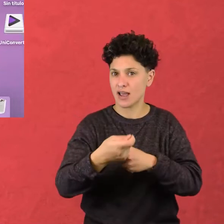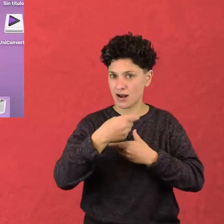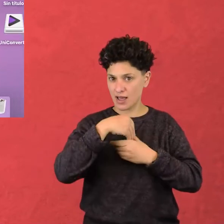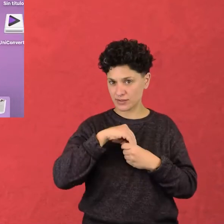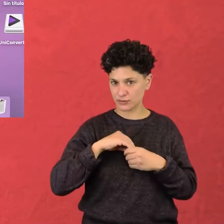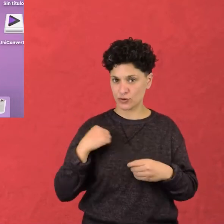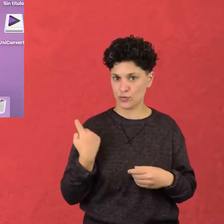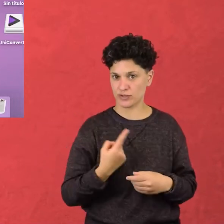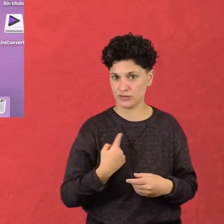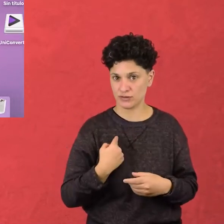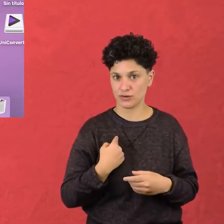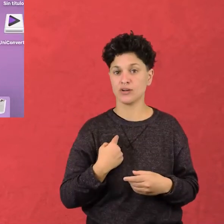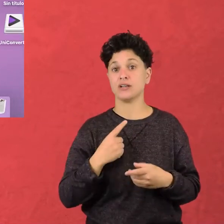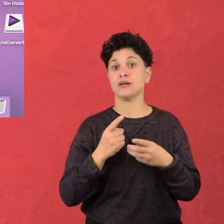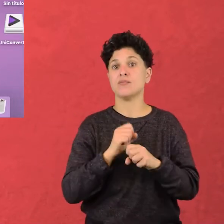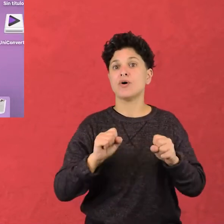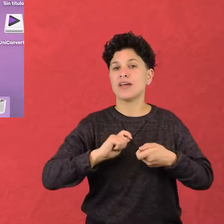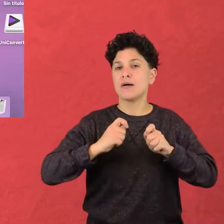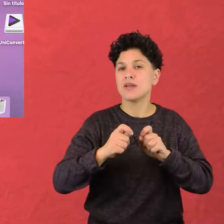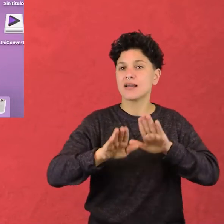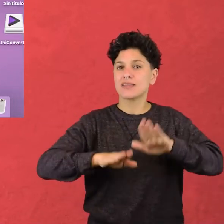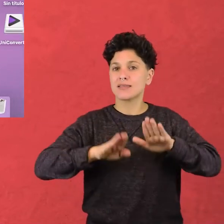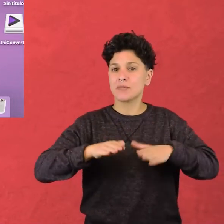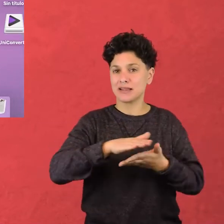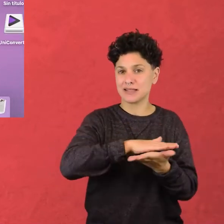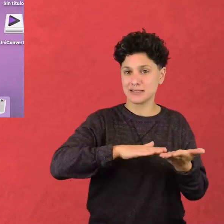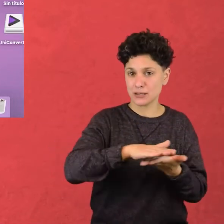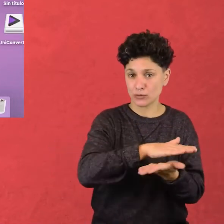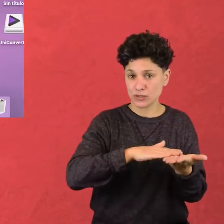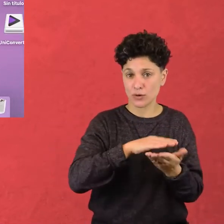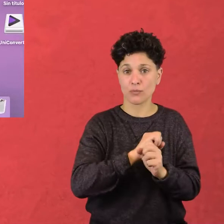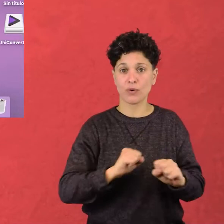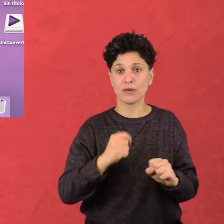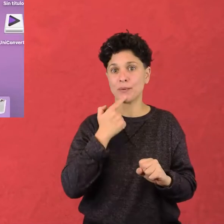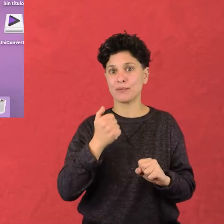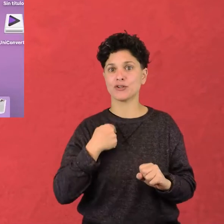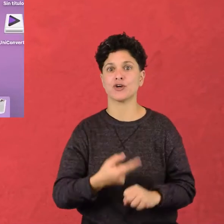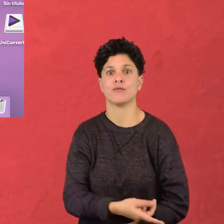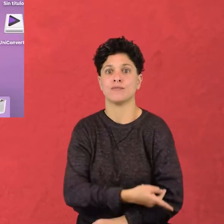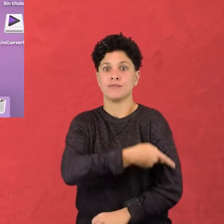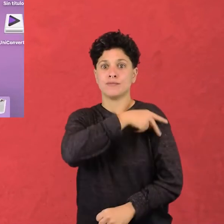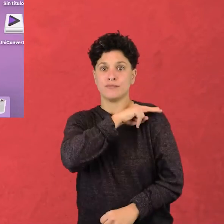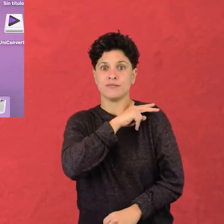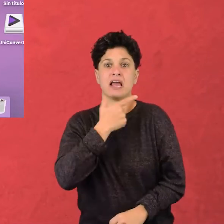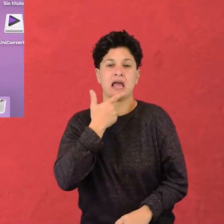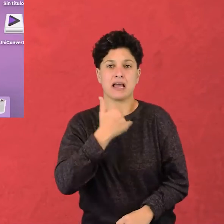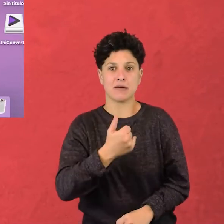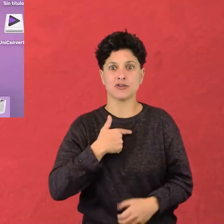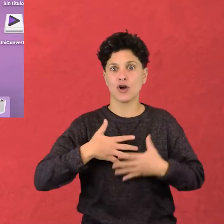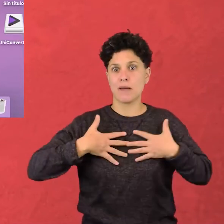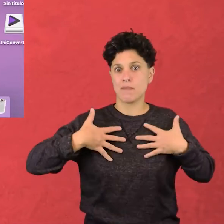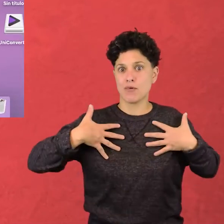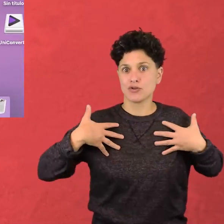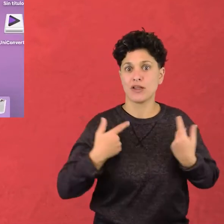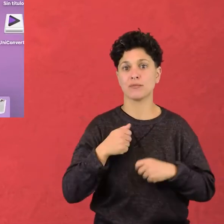temperamento es aquello que varía en nosotros, es variable, depende de las circunstancias. A veces